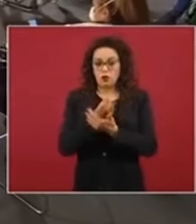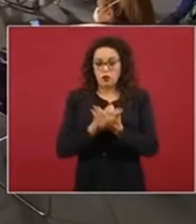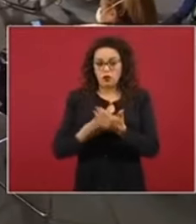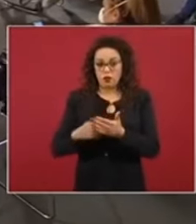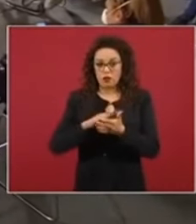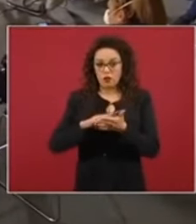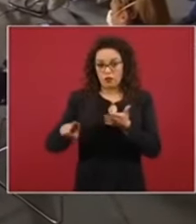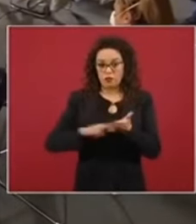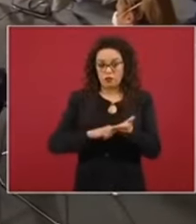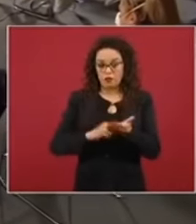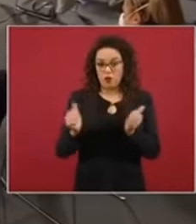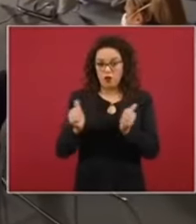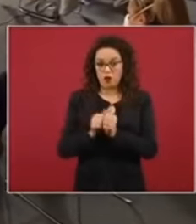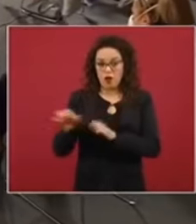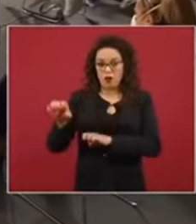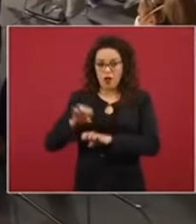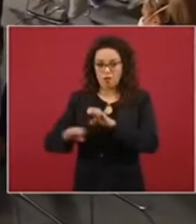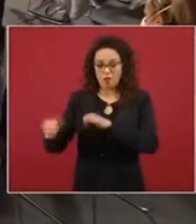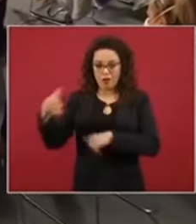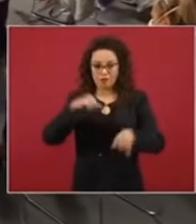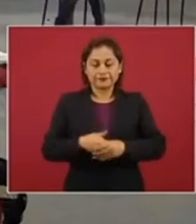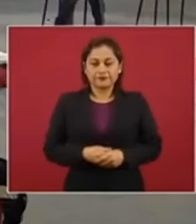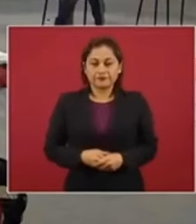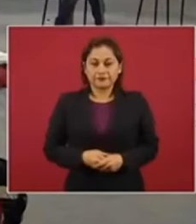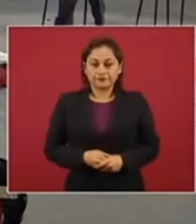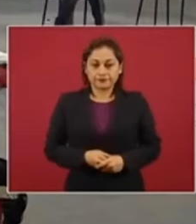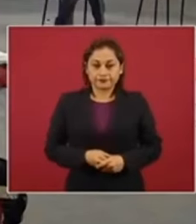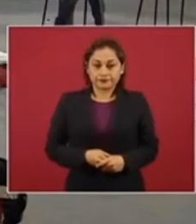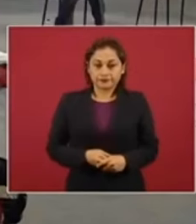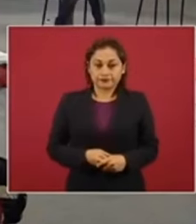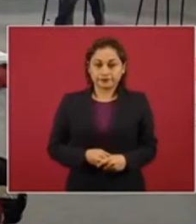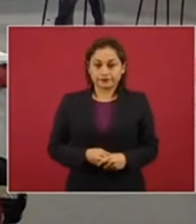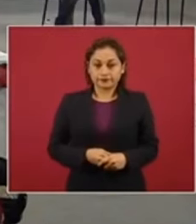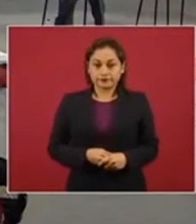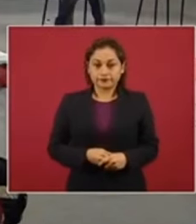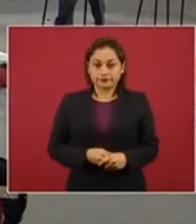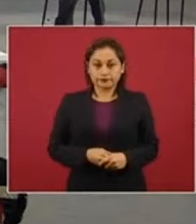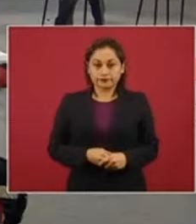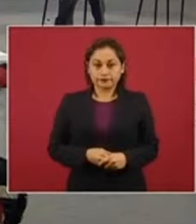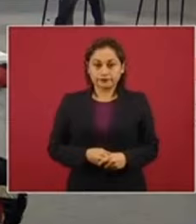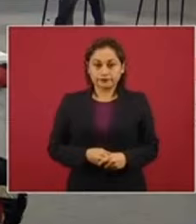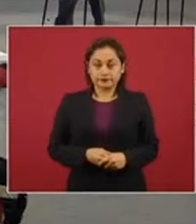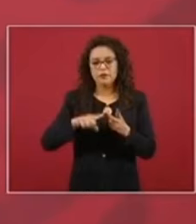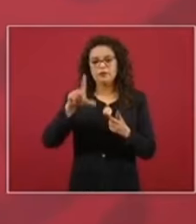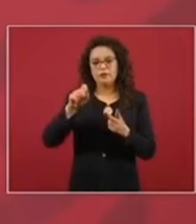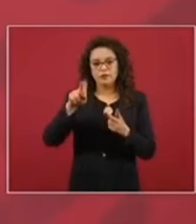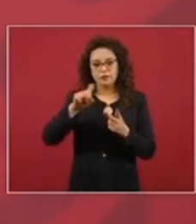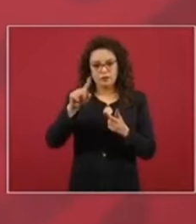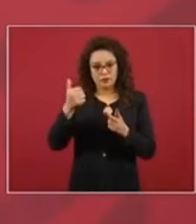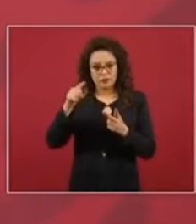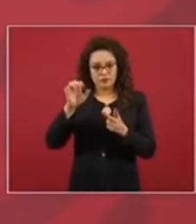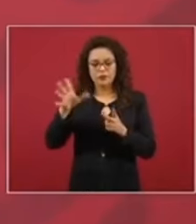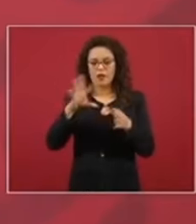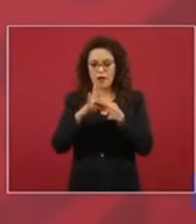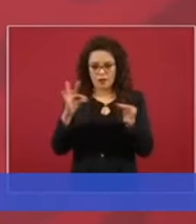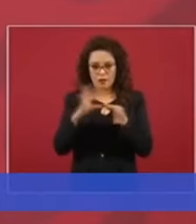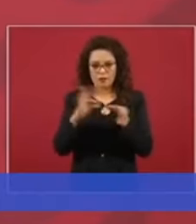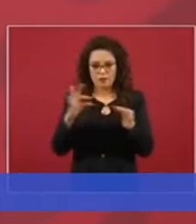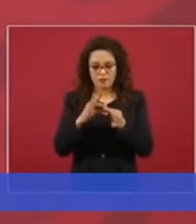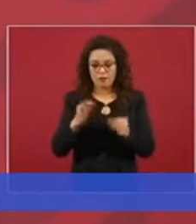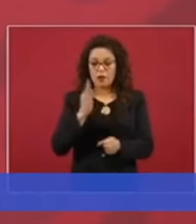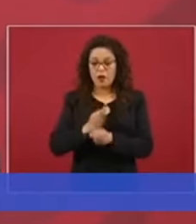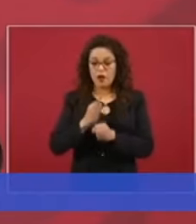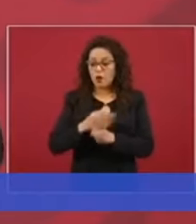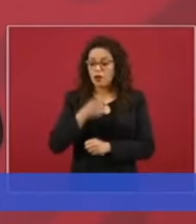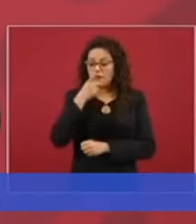recibirá 1.400.000 dosis que la empresa se comprometió a entregar entre el miércoles y el 31 de enero. Entonces, lo que nos están confirmando